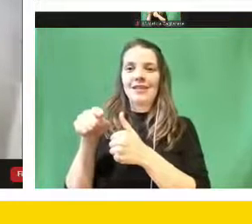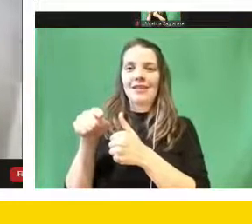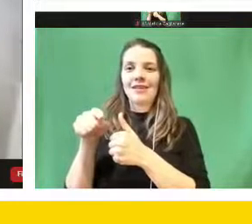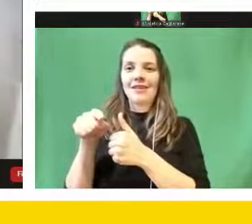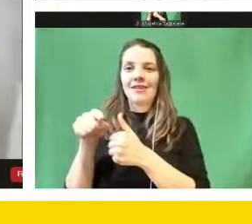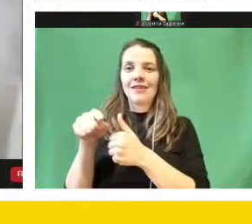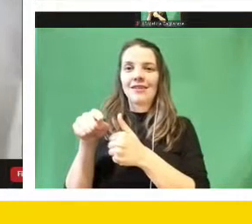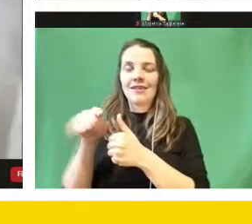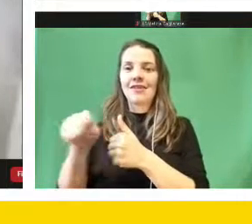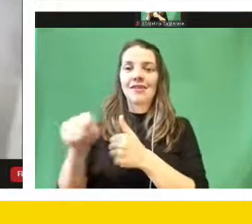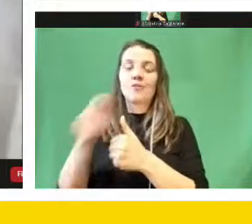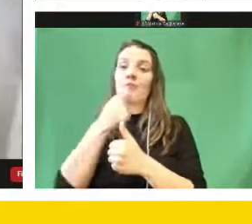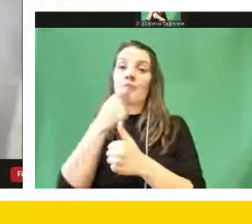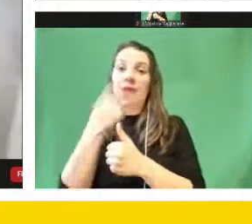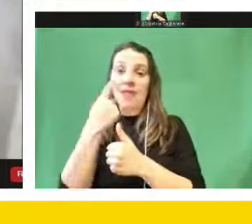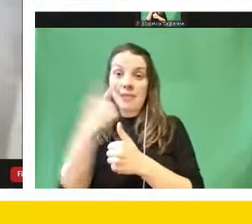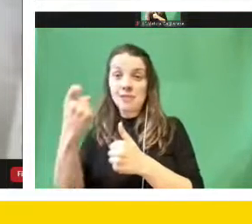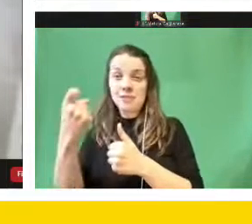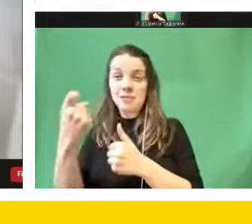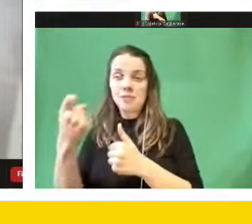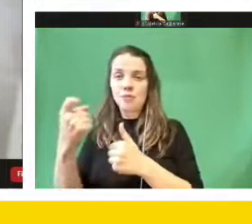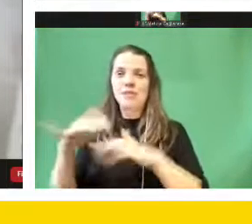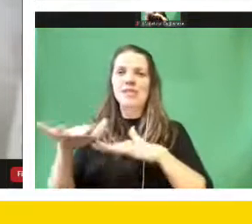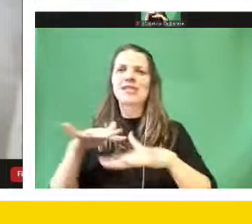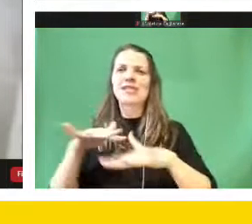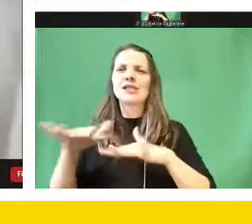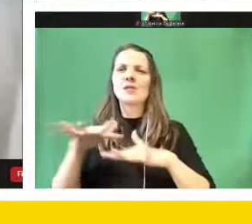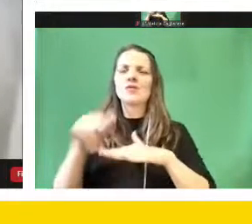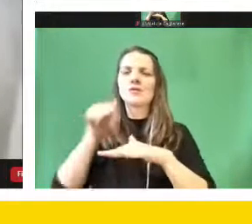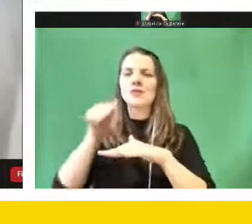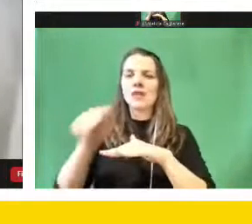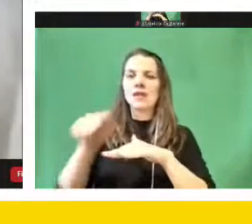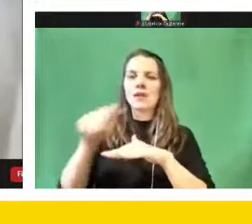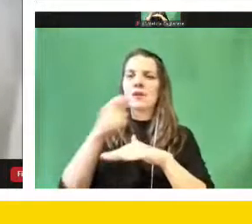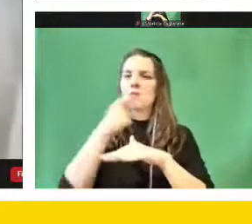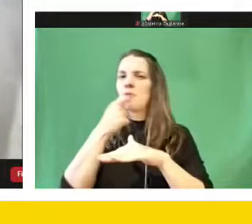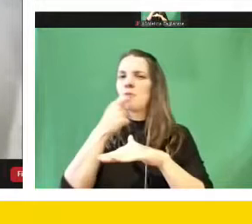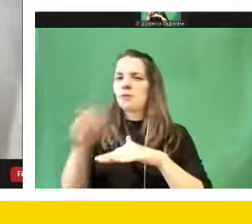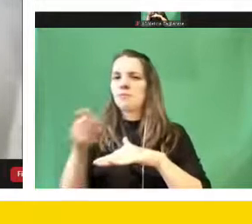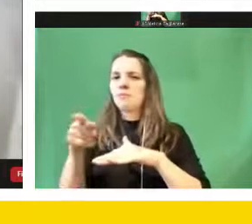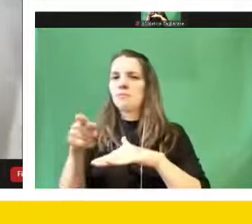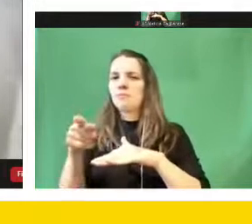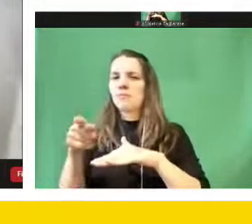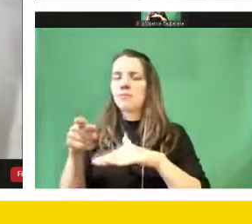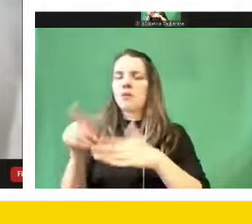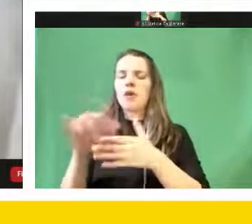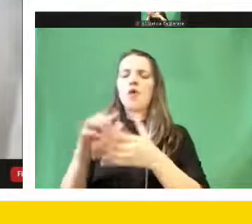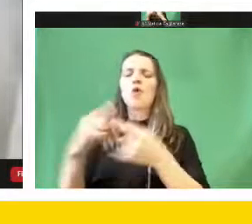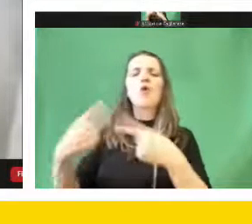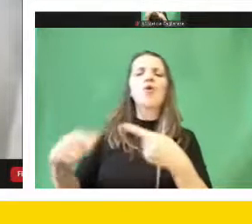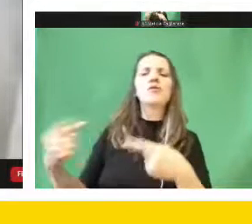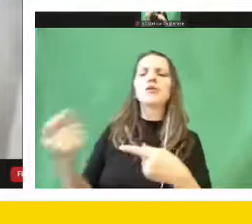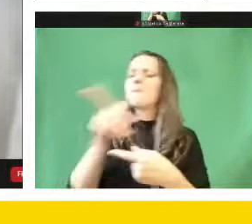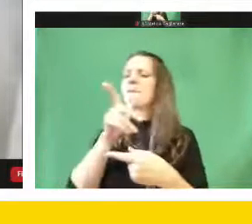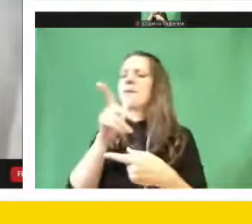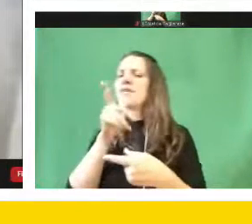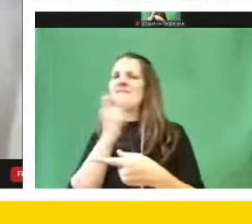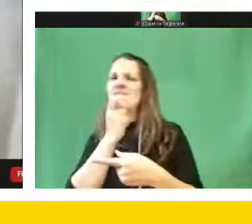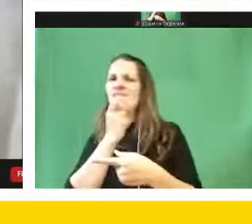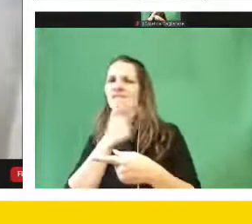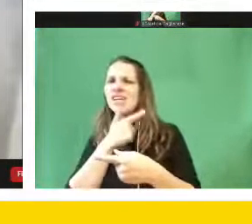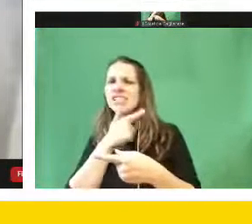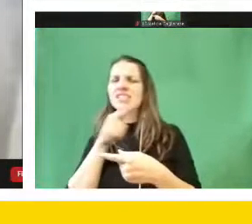cuenta o dedicarnos a algunas tareas que no son bastante más simples, o como decía también mi